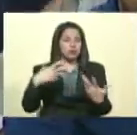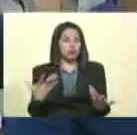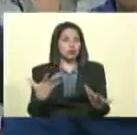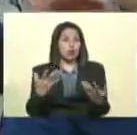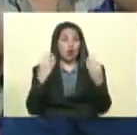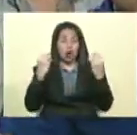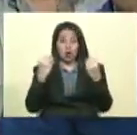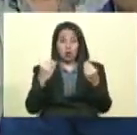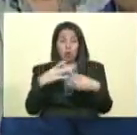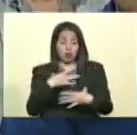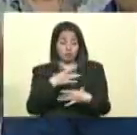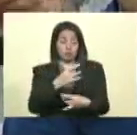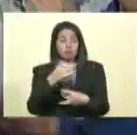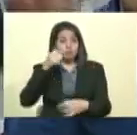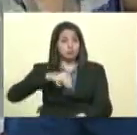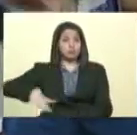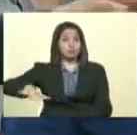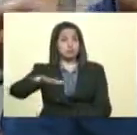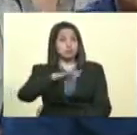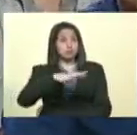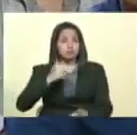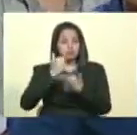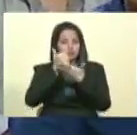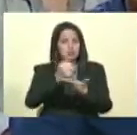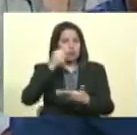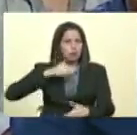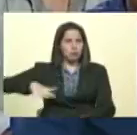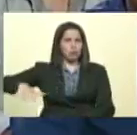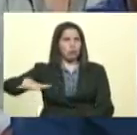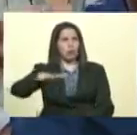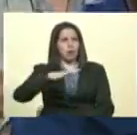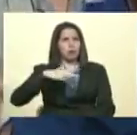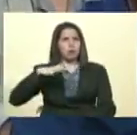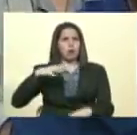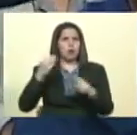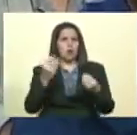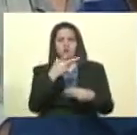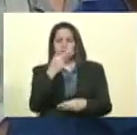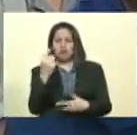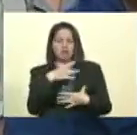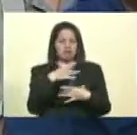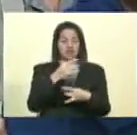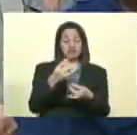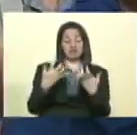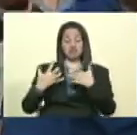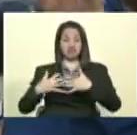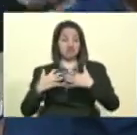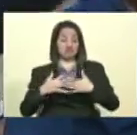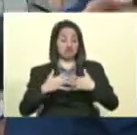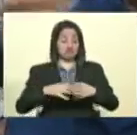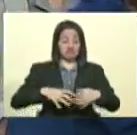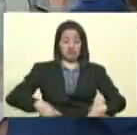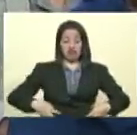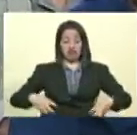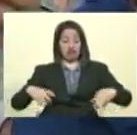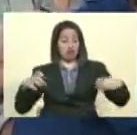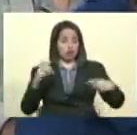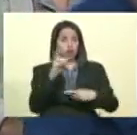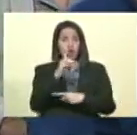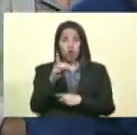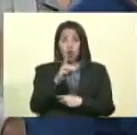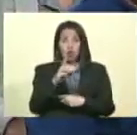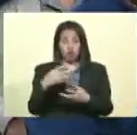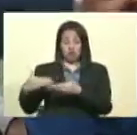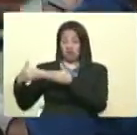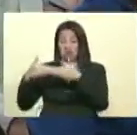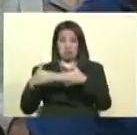fundamentalmente en los intereses del pueblo, en los intereses del pueblo llano, no en los intereses de las grandes transnacionales y en los intereses del